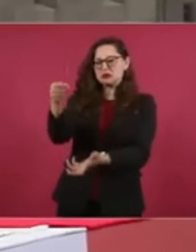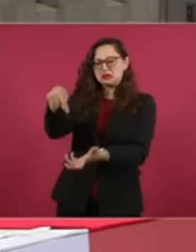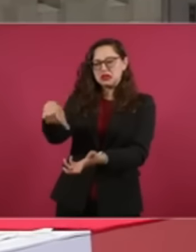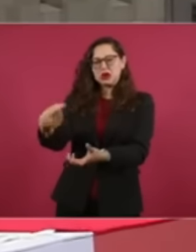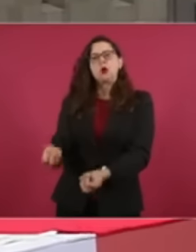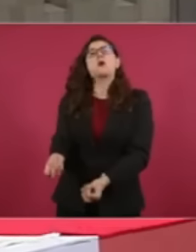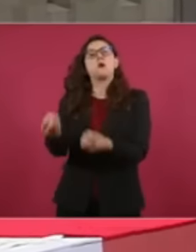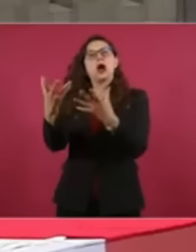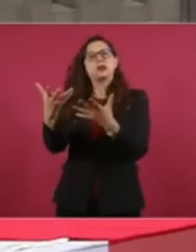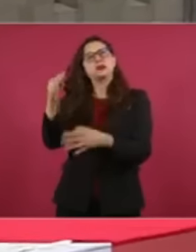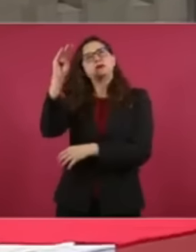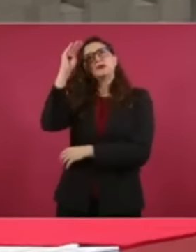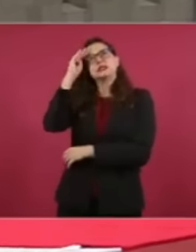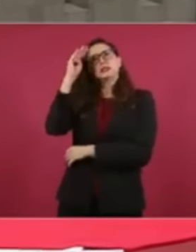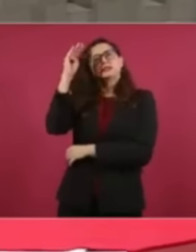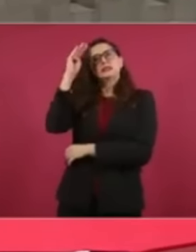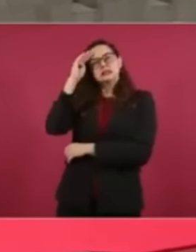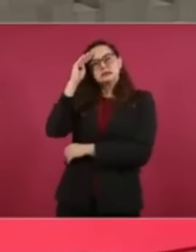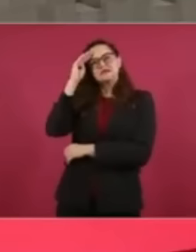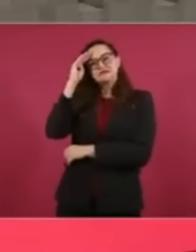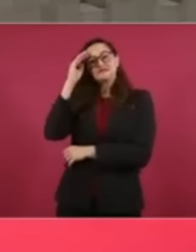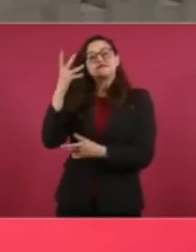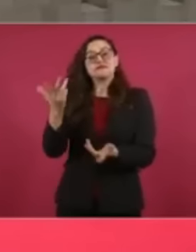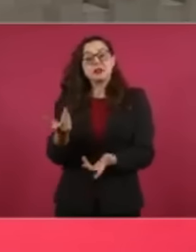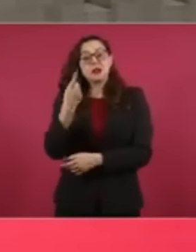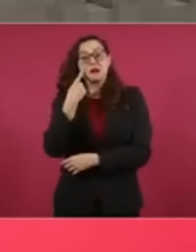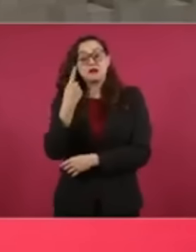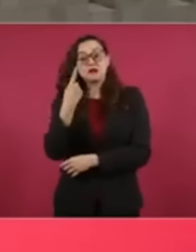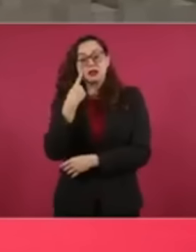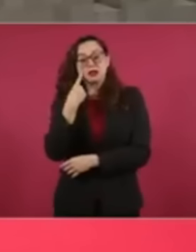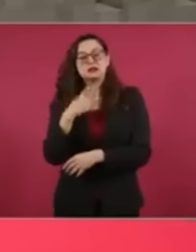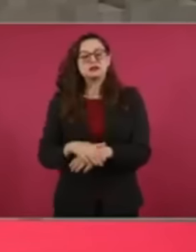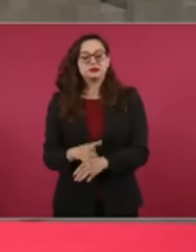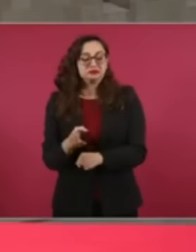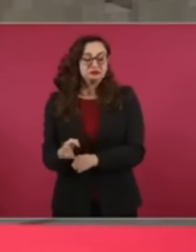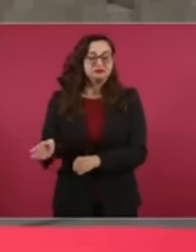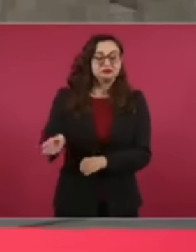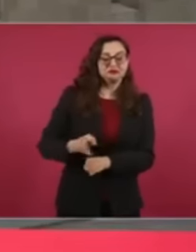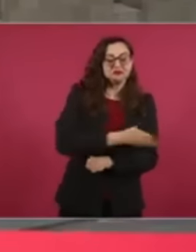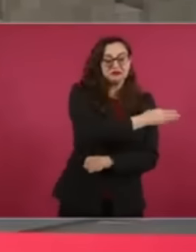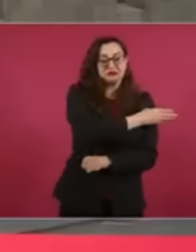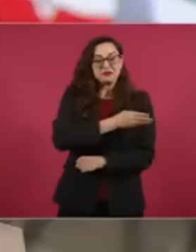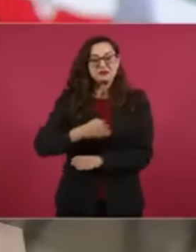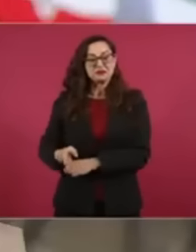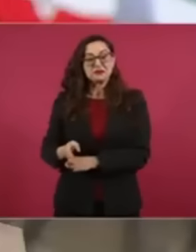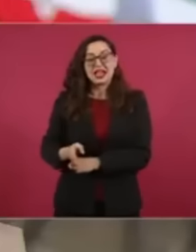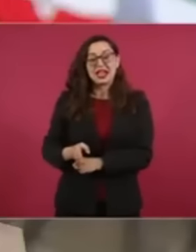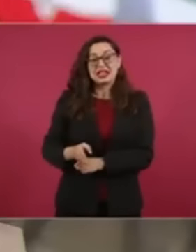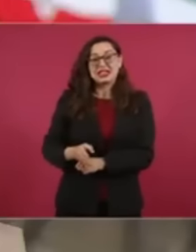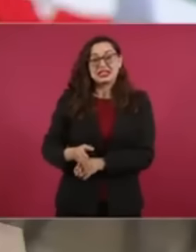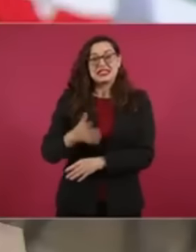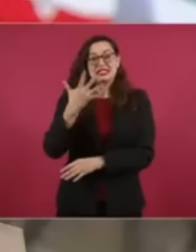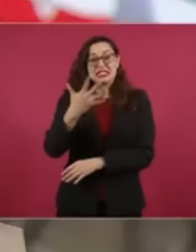atención a los jóvenes supera a todo lo destinado a los jóvenes durante los